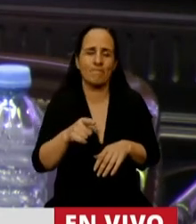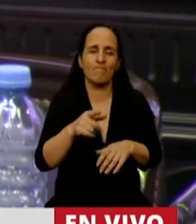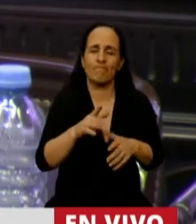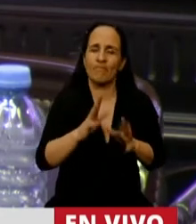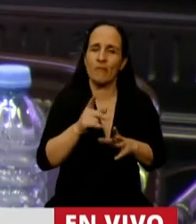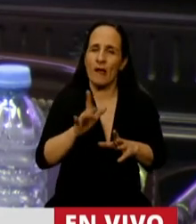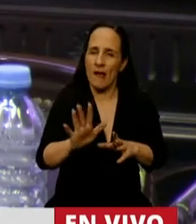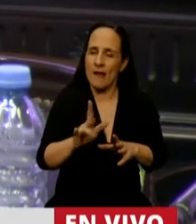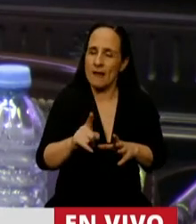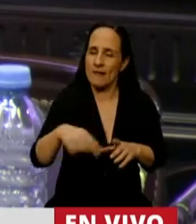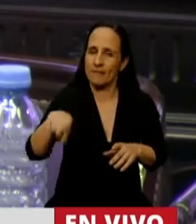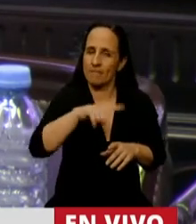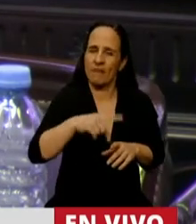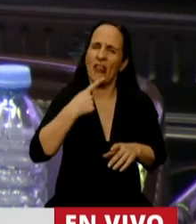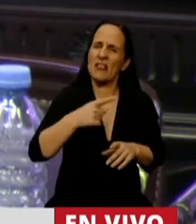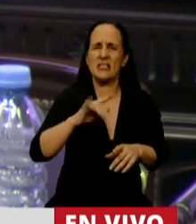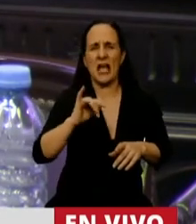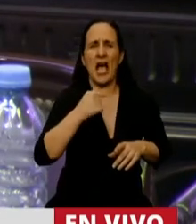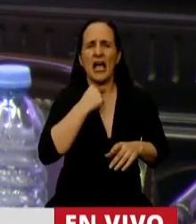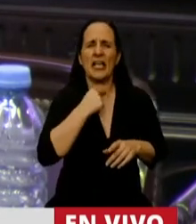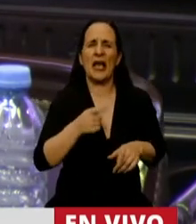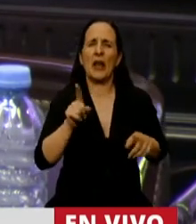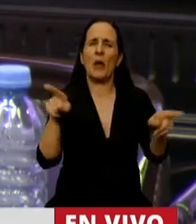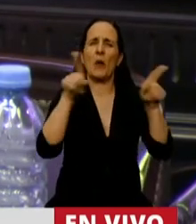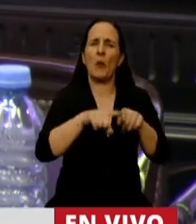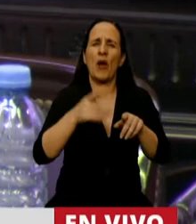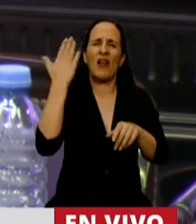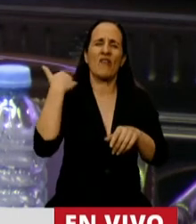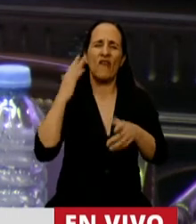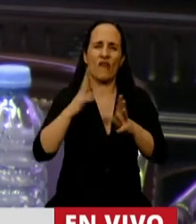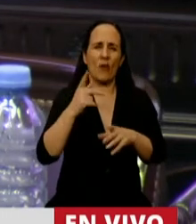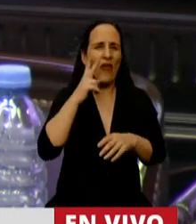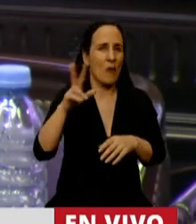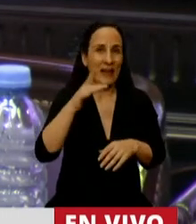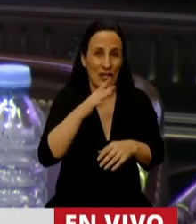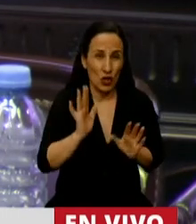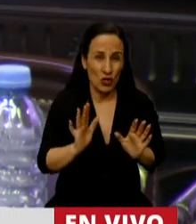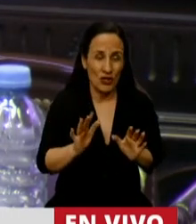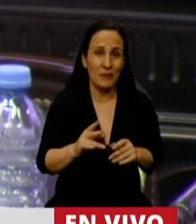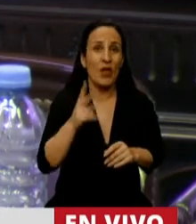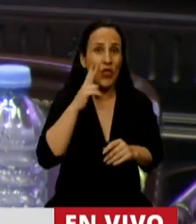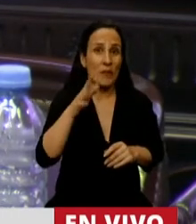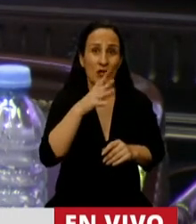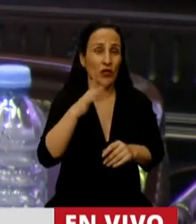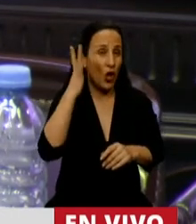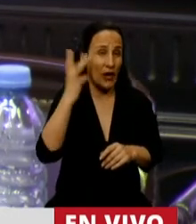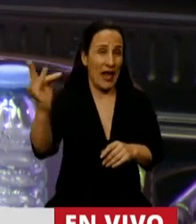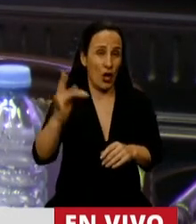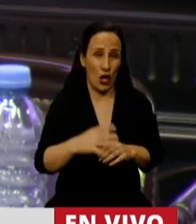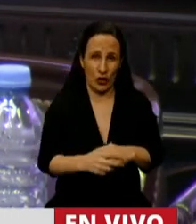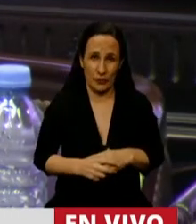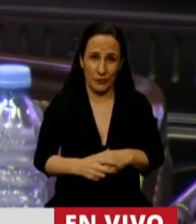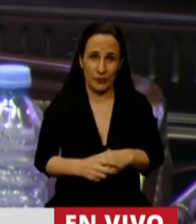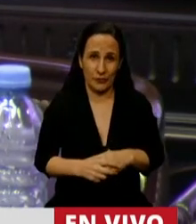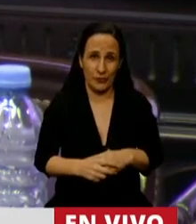para quienes se jactan de querer volver al modelo del 2014 bueno hay que reconocer que en el 2014 debatimos récord y